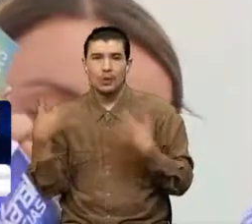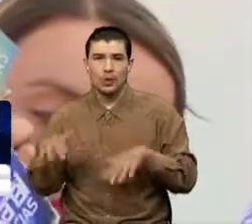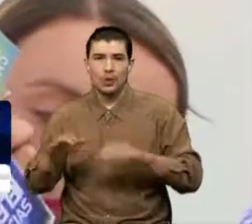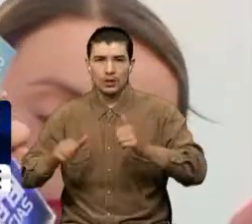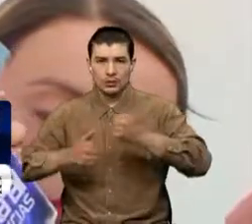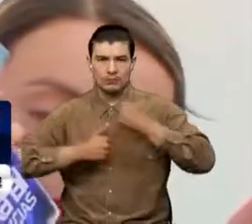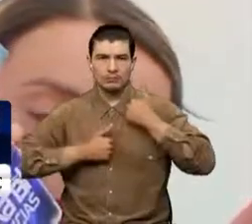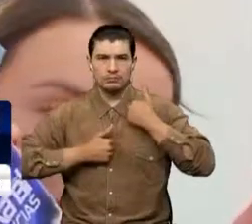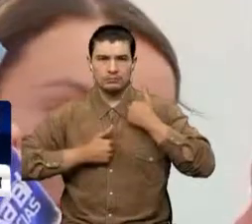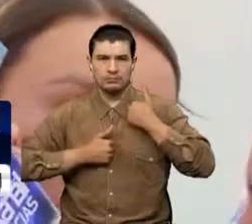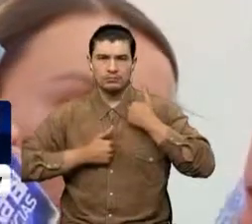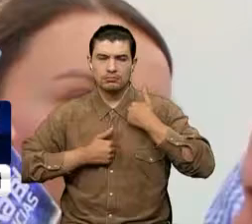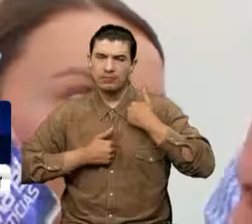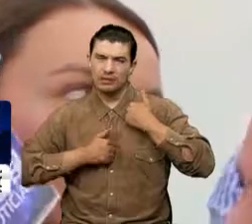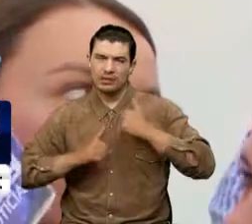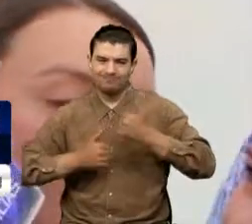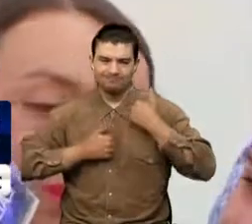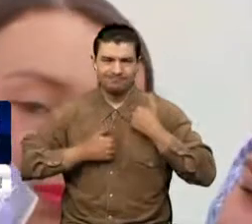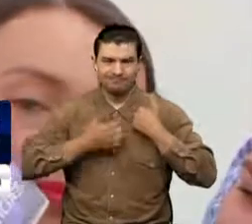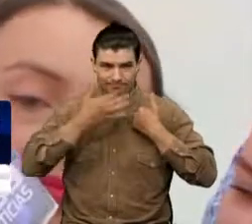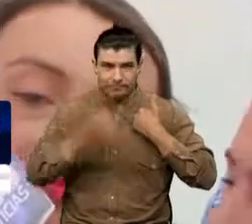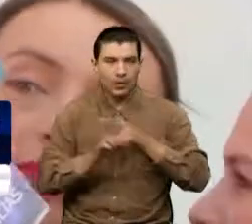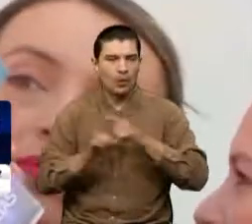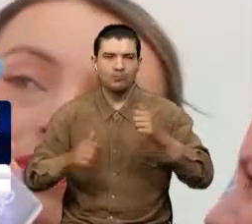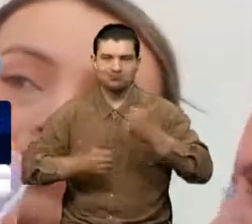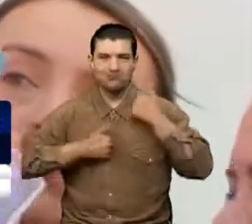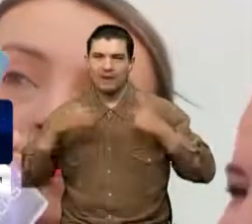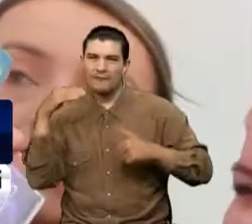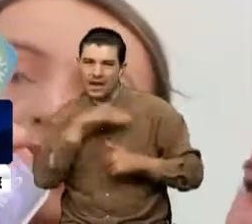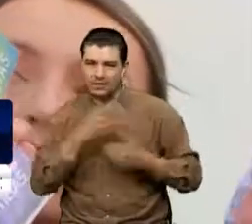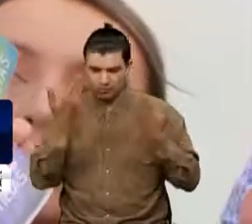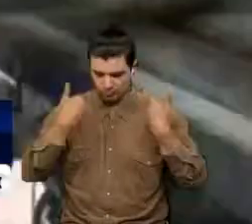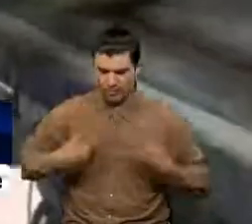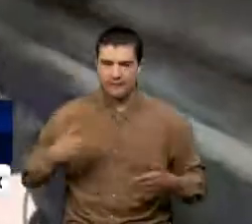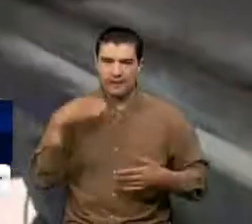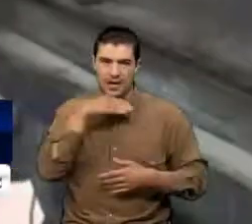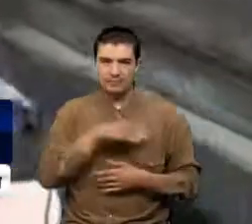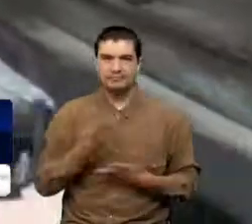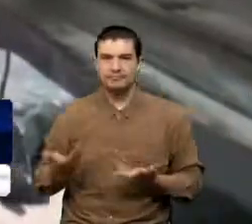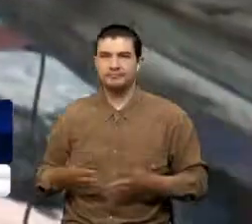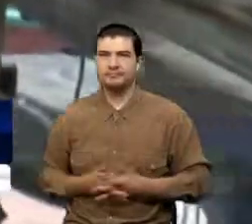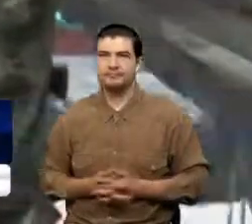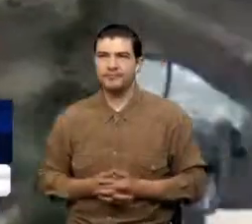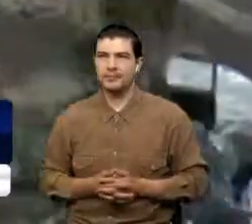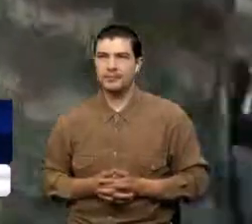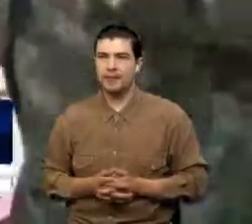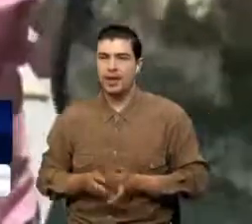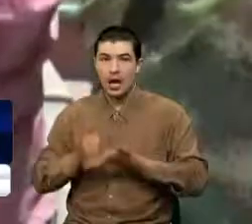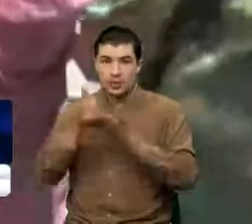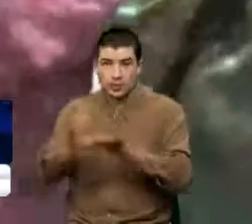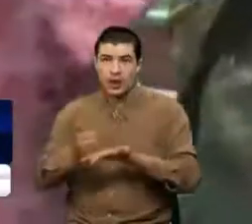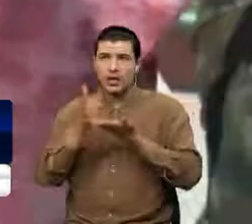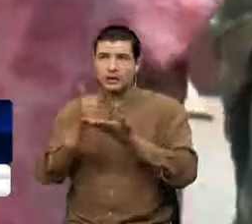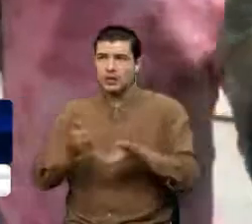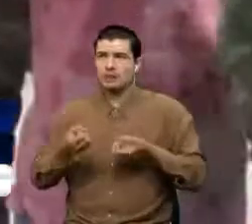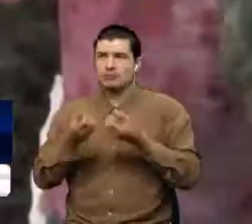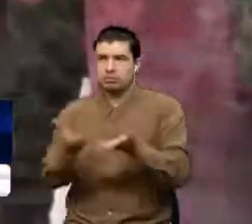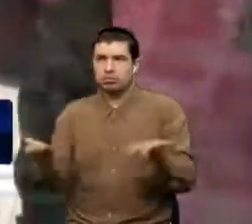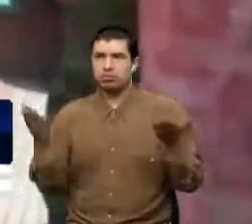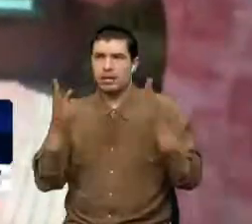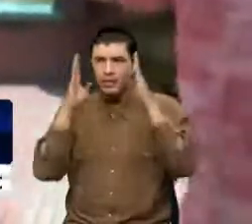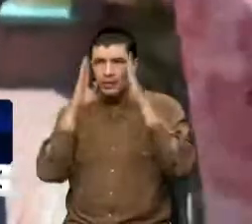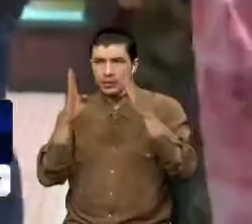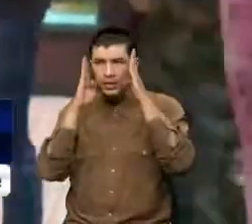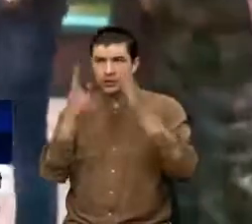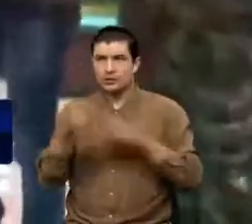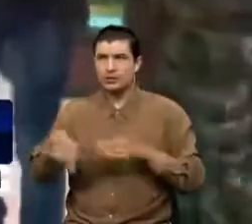uniformados irregulares, es decir, grupos al margen de la ley en las horas de la noche. Por su parte, las ayudas siguen llegando para atender a los desplazados,